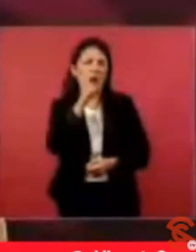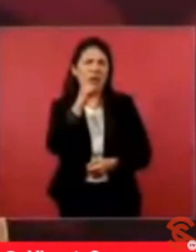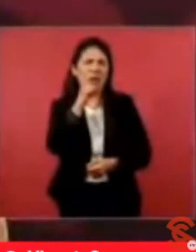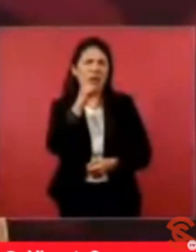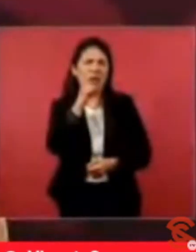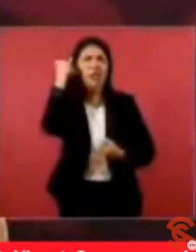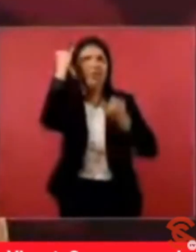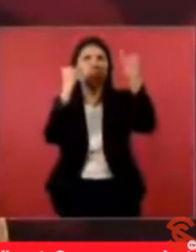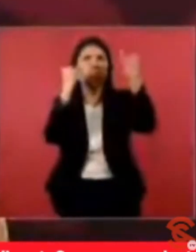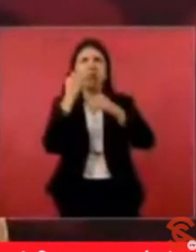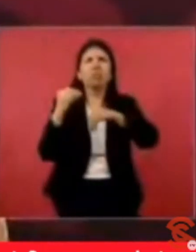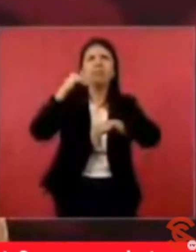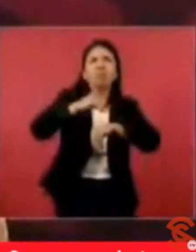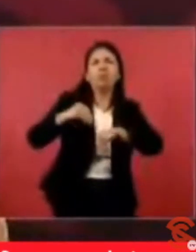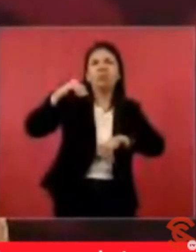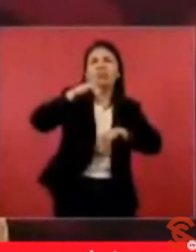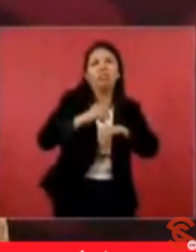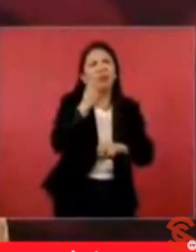inventar, calumniar